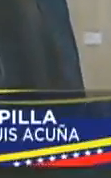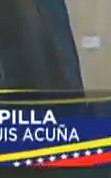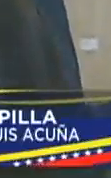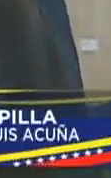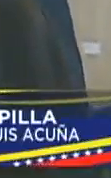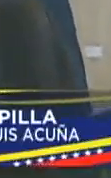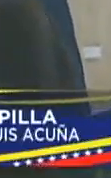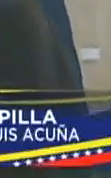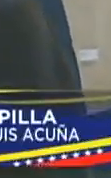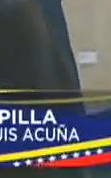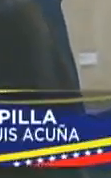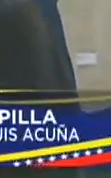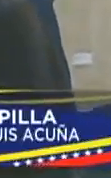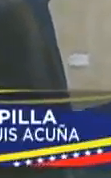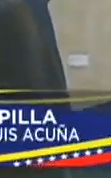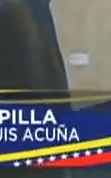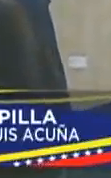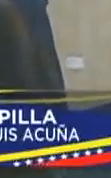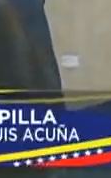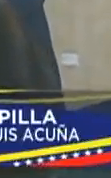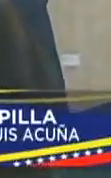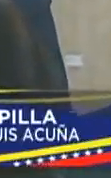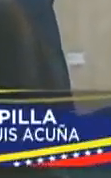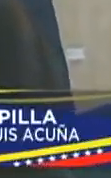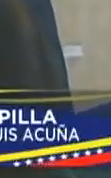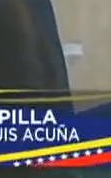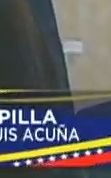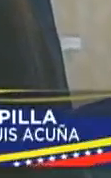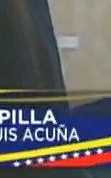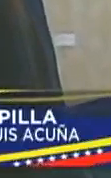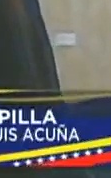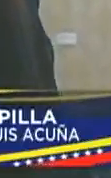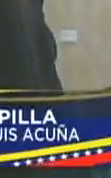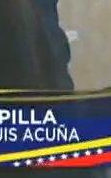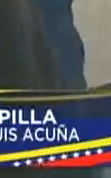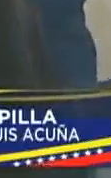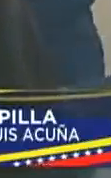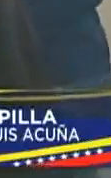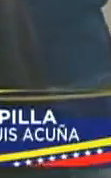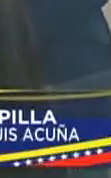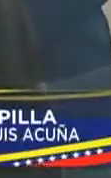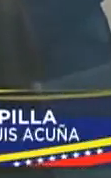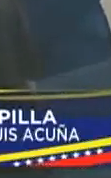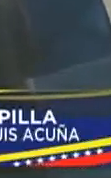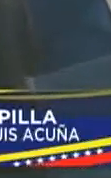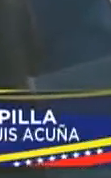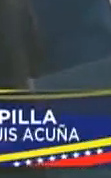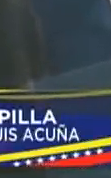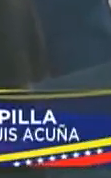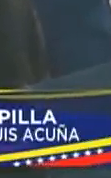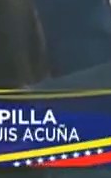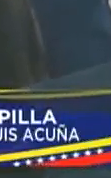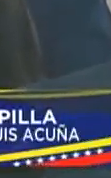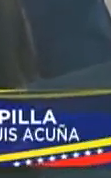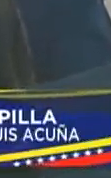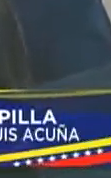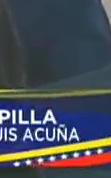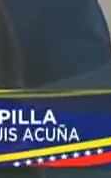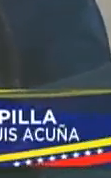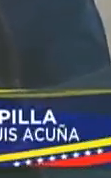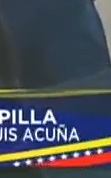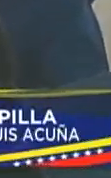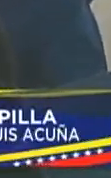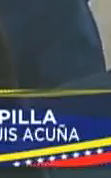sus aportes al proyecto bolivariano. Académico, diputado, gobernador, un insigne